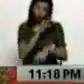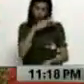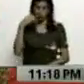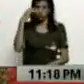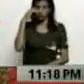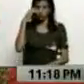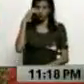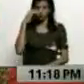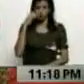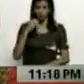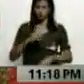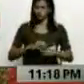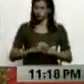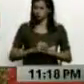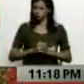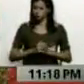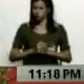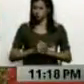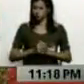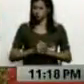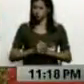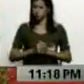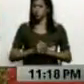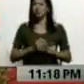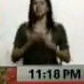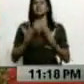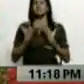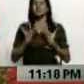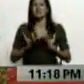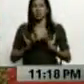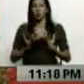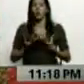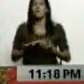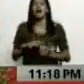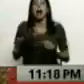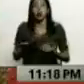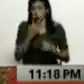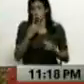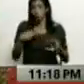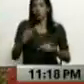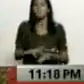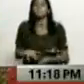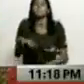la nueva maricor estaba seco dos años después está